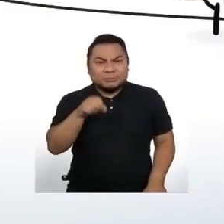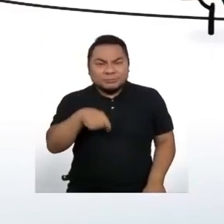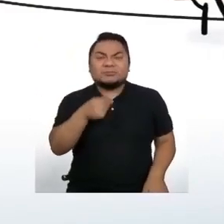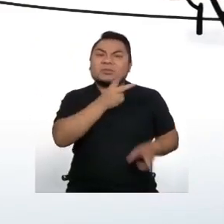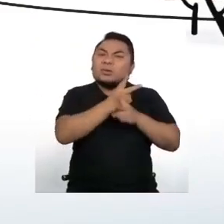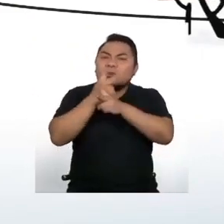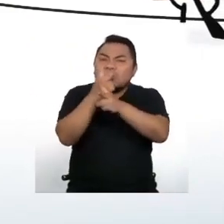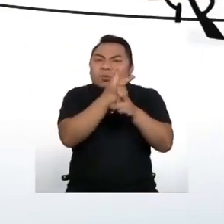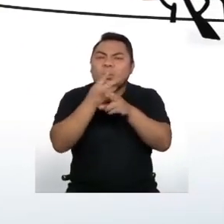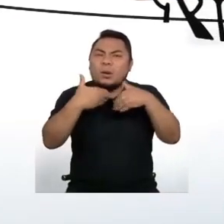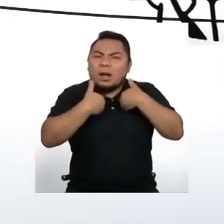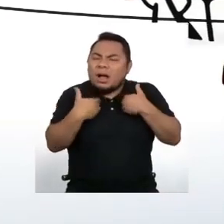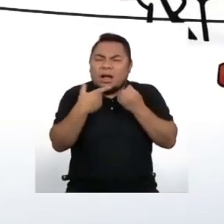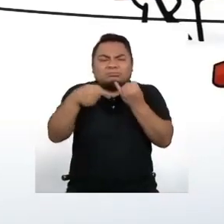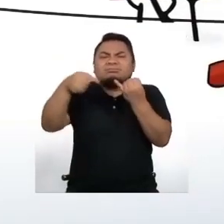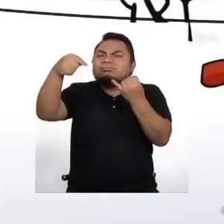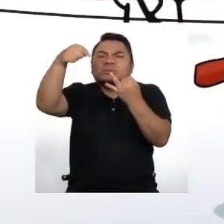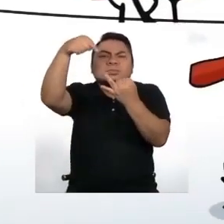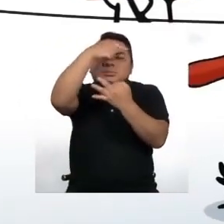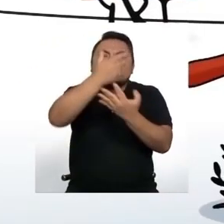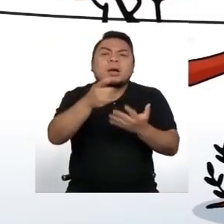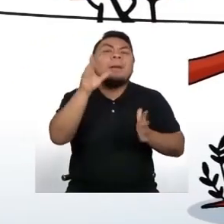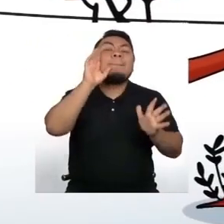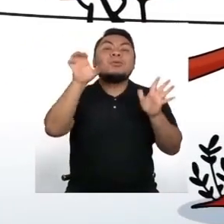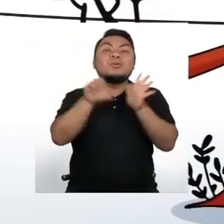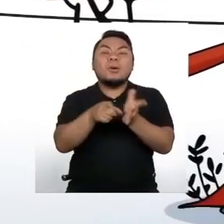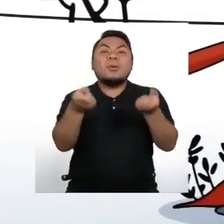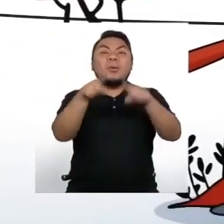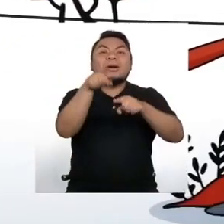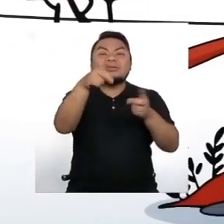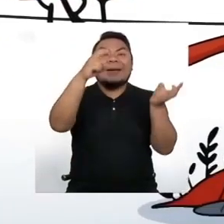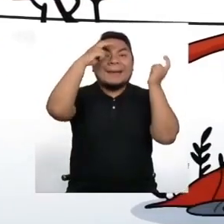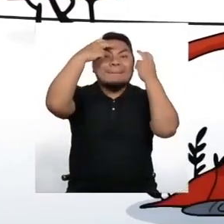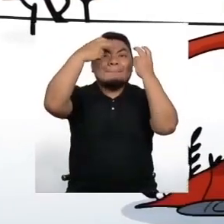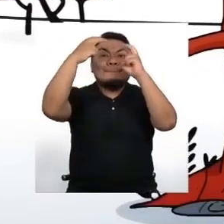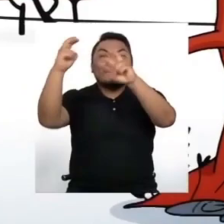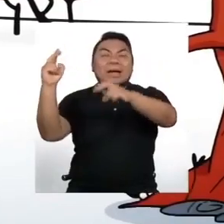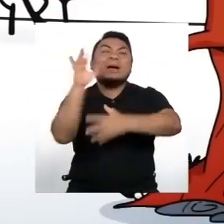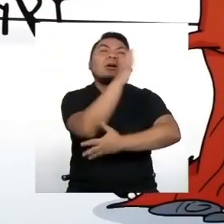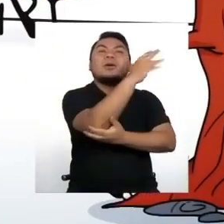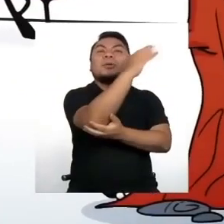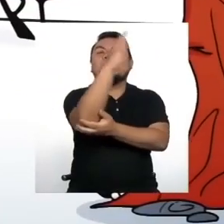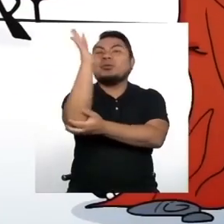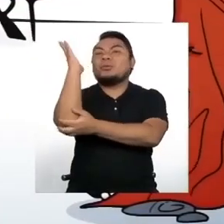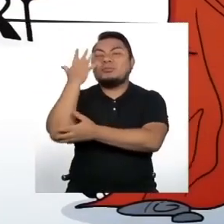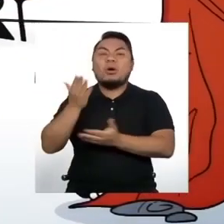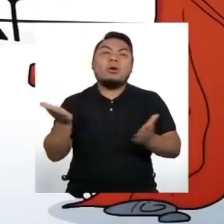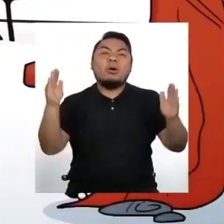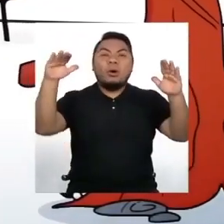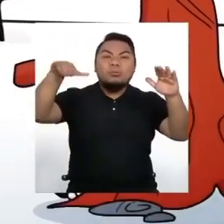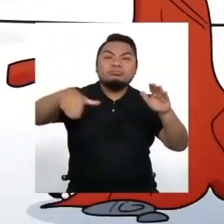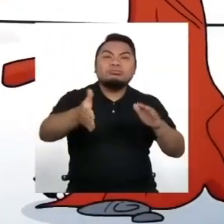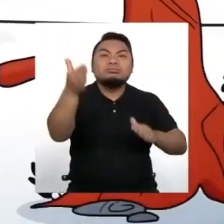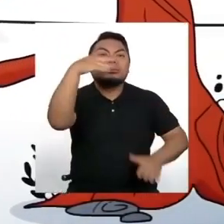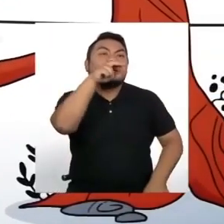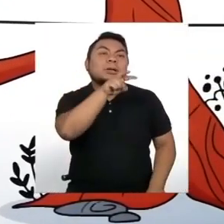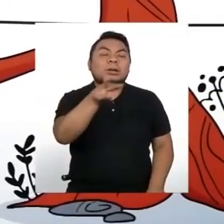Sammy, ¿cómo estás? ¿Qué pasa? Wilder, es que quiero jugar contigo. ¿A qué quieres jugar? Al